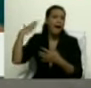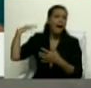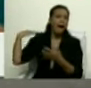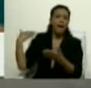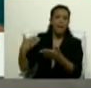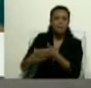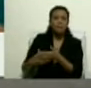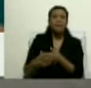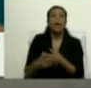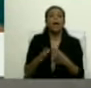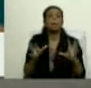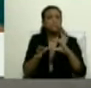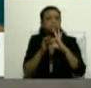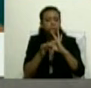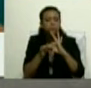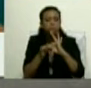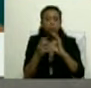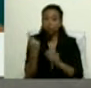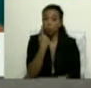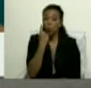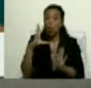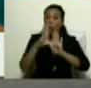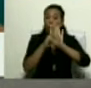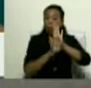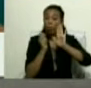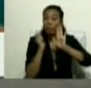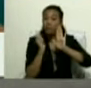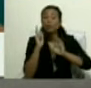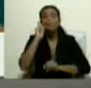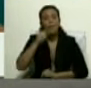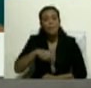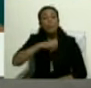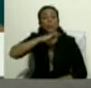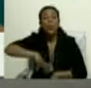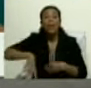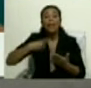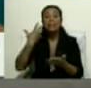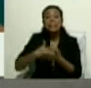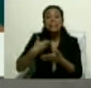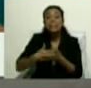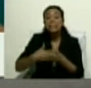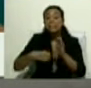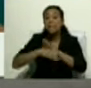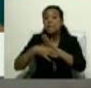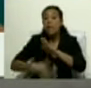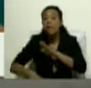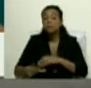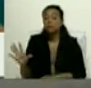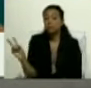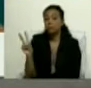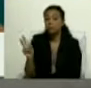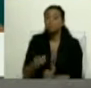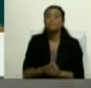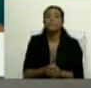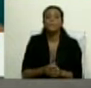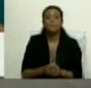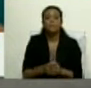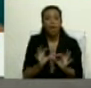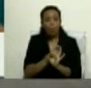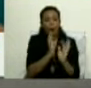trabajar apegados no solo a la Constitución, sino a lo que históricamente nos corresponde hacer. Y dentro de